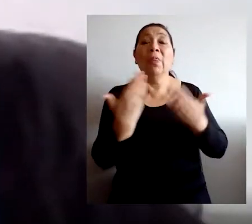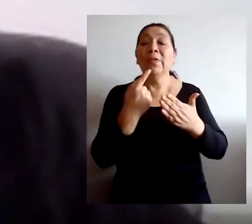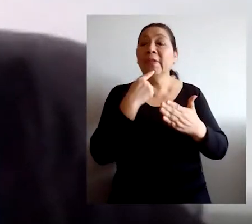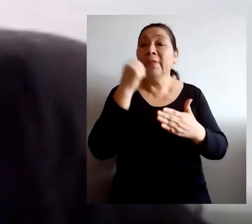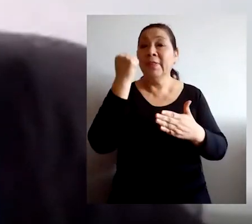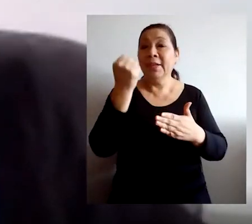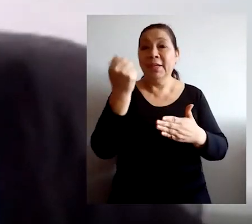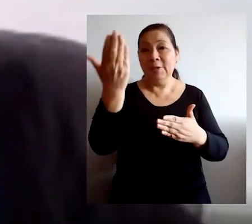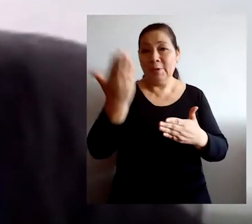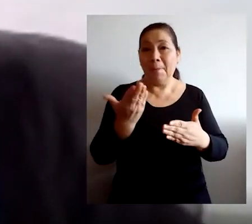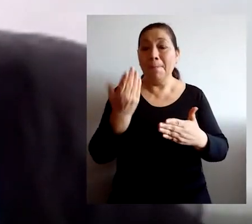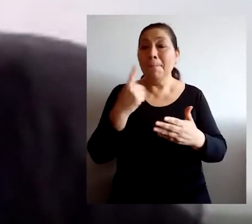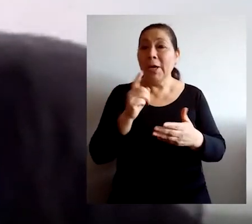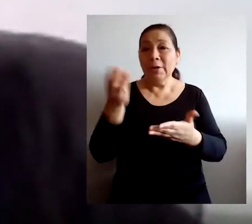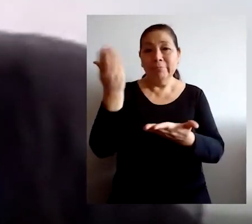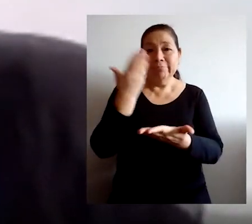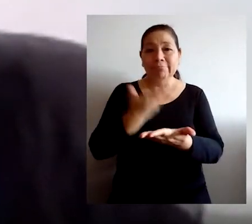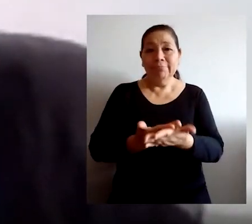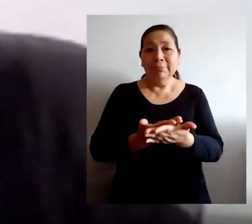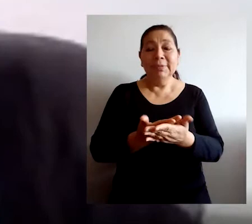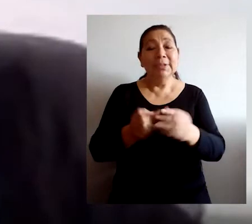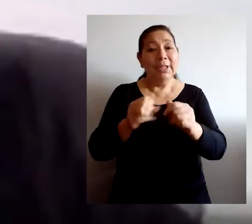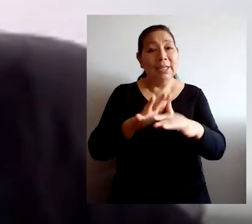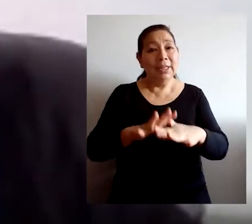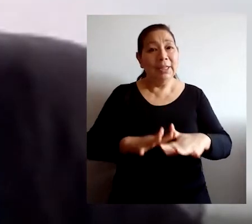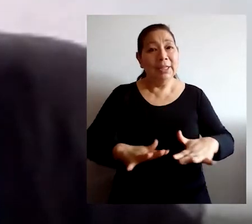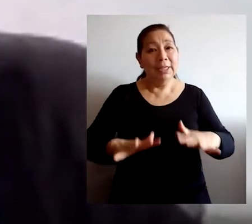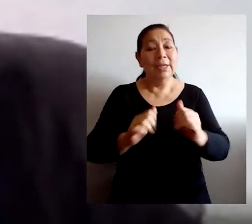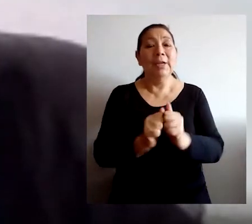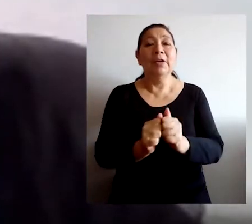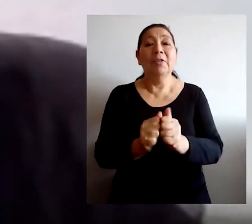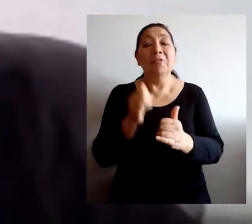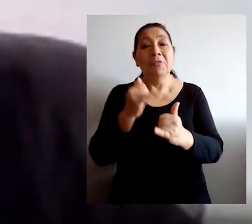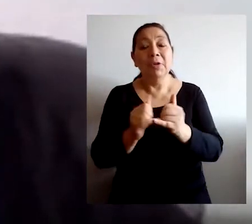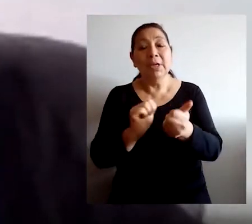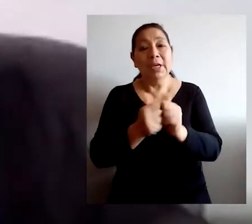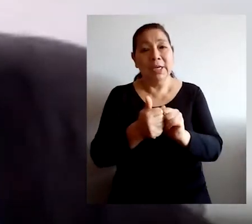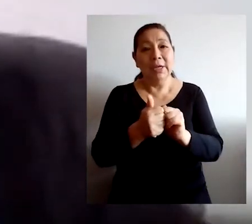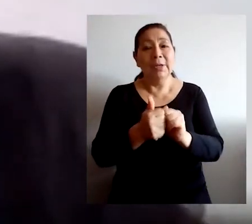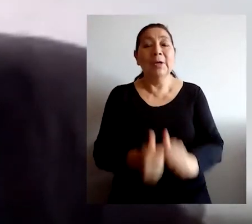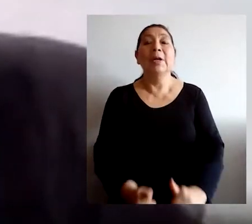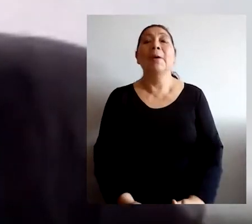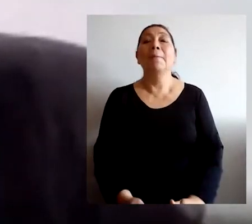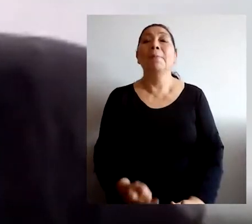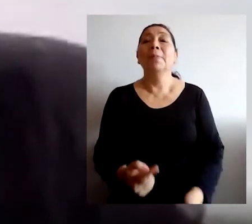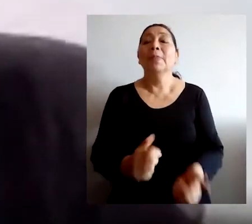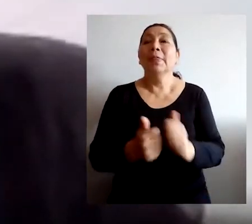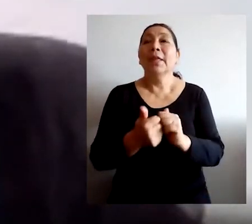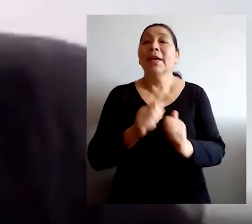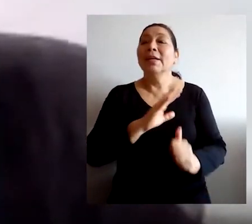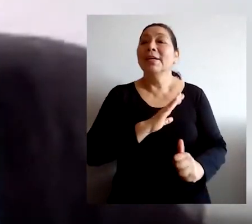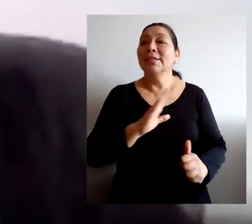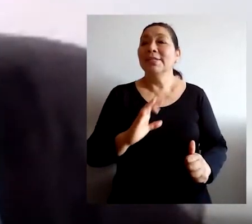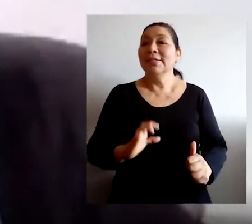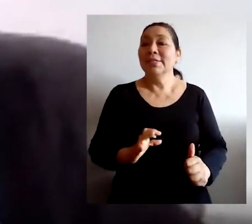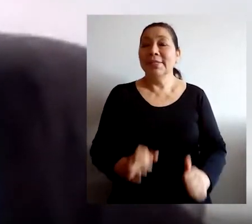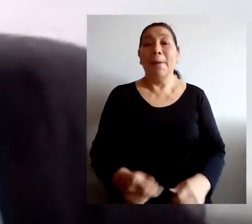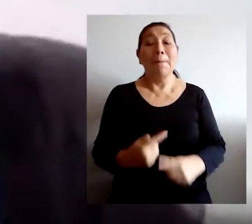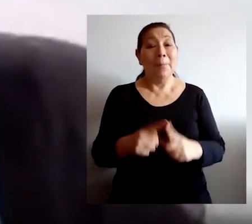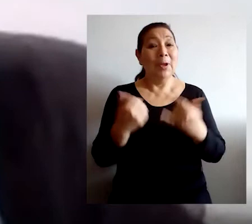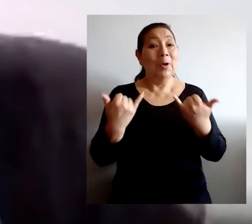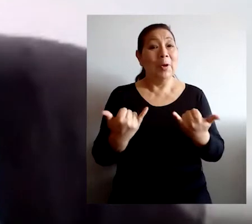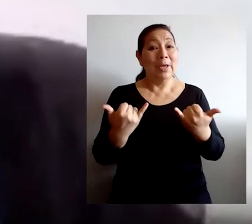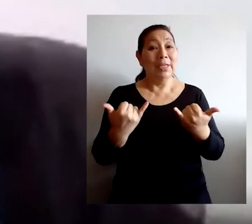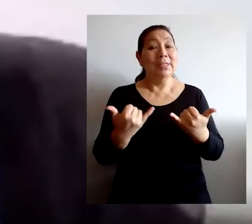un derecho expectaticio para la adjudicación del terreno que con fines de reforma agraria se revirtió al Estado. Y